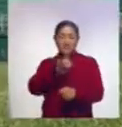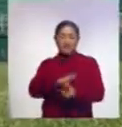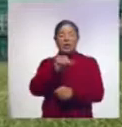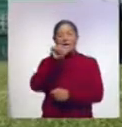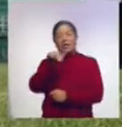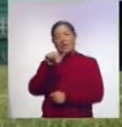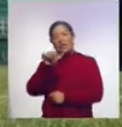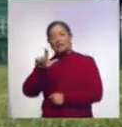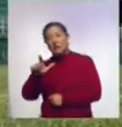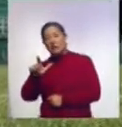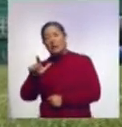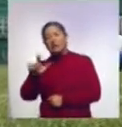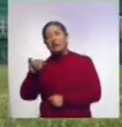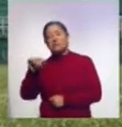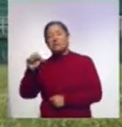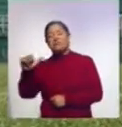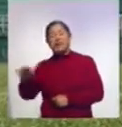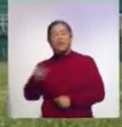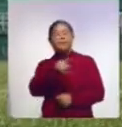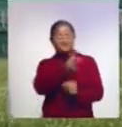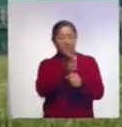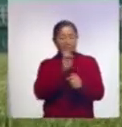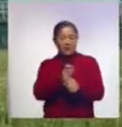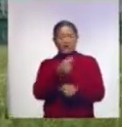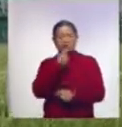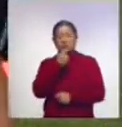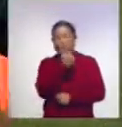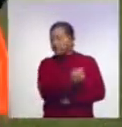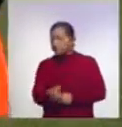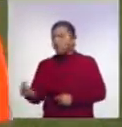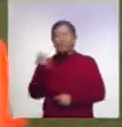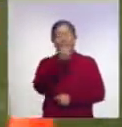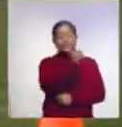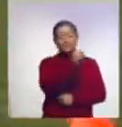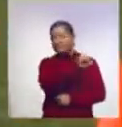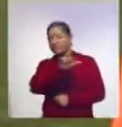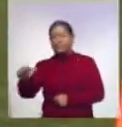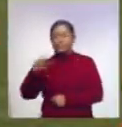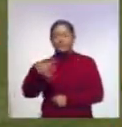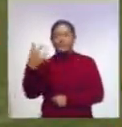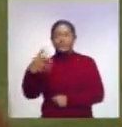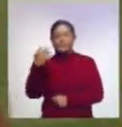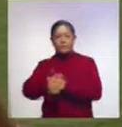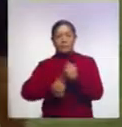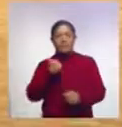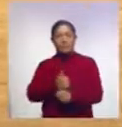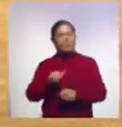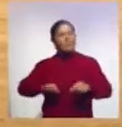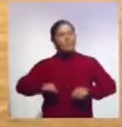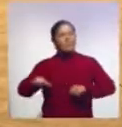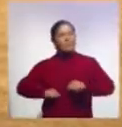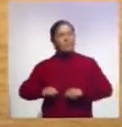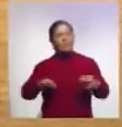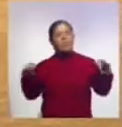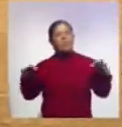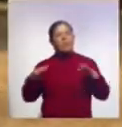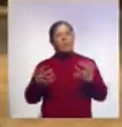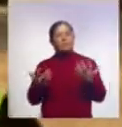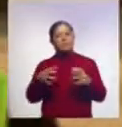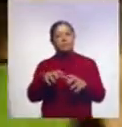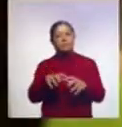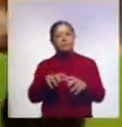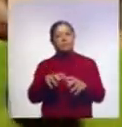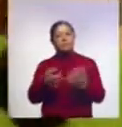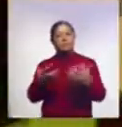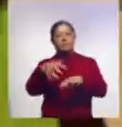hizo la invitación para que niñas y niños de 6 a 14 años sean parte de estas actividades deportivas que habrán de efectuarse,